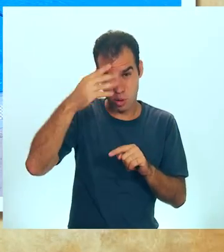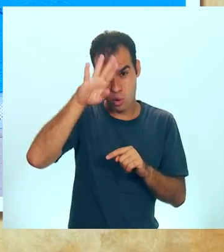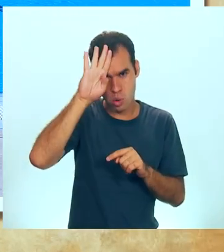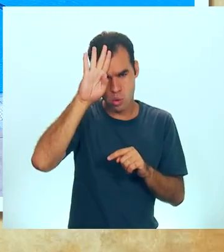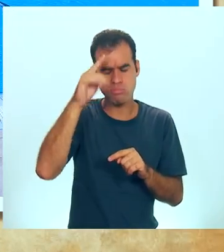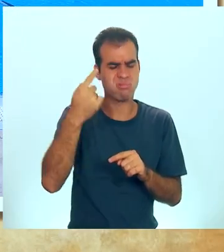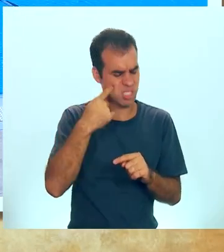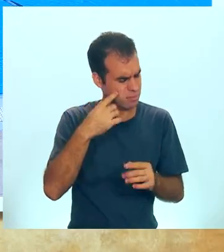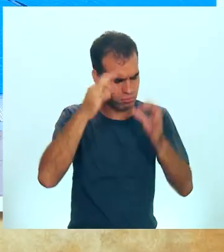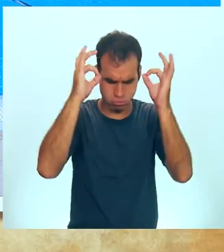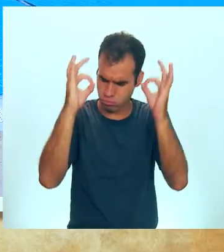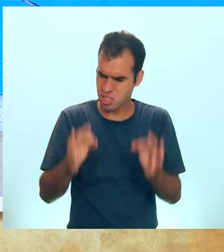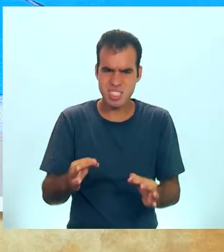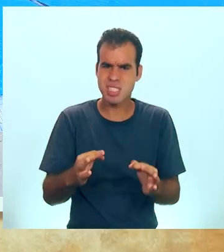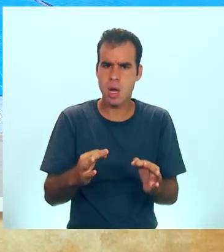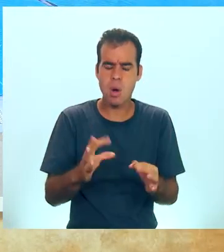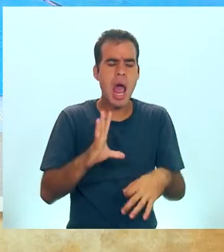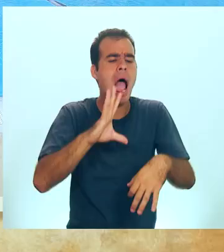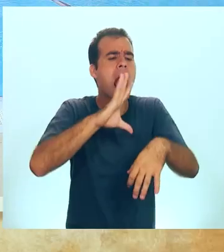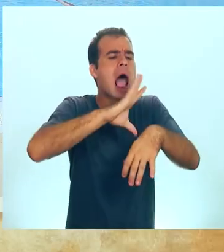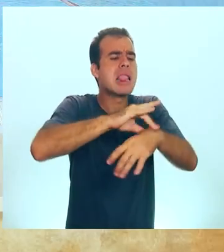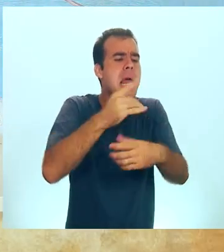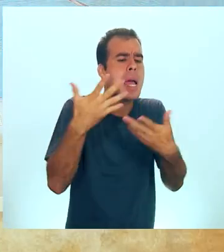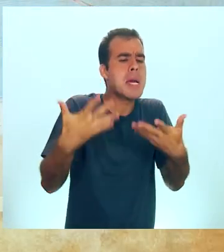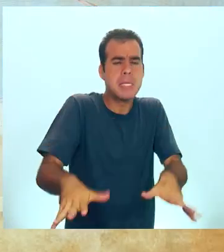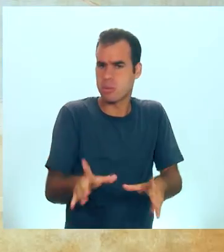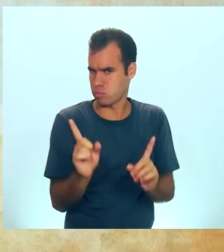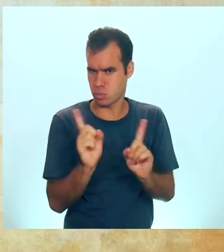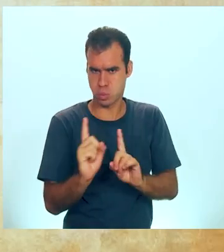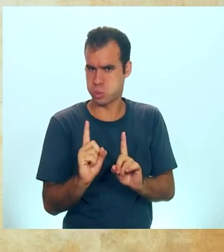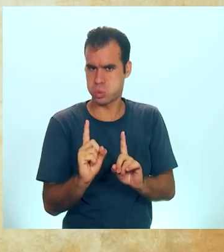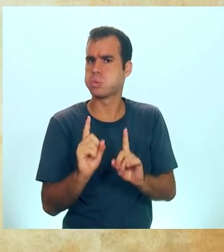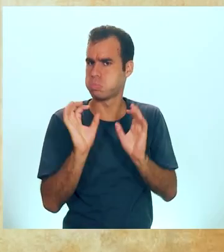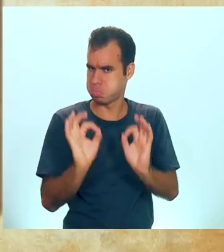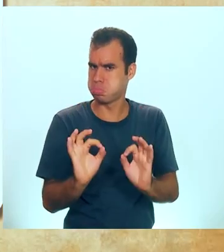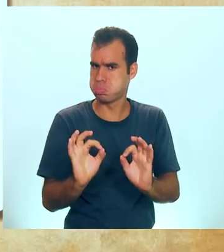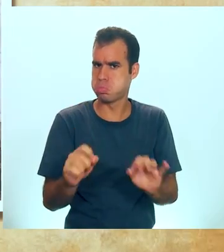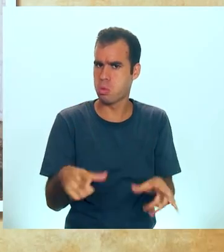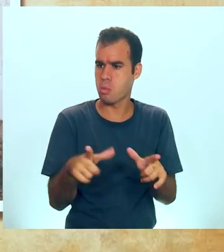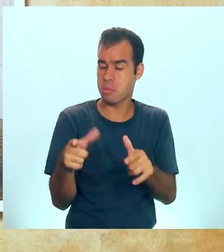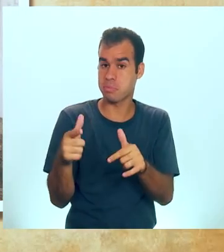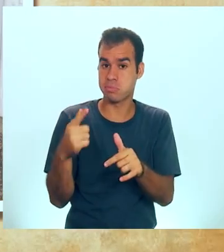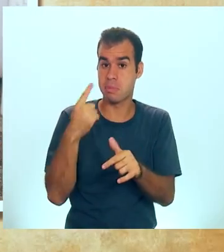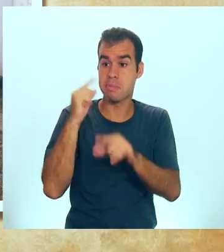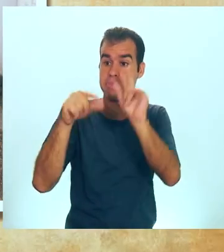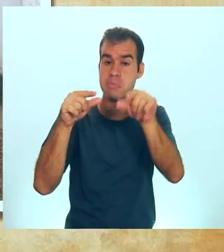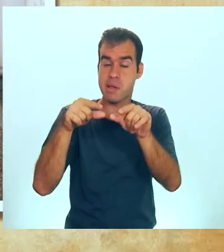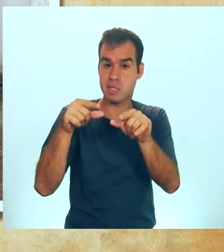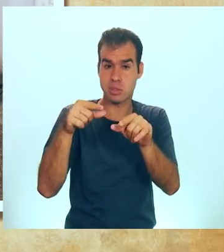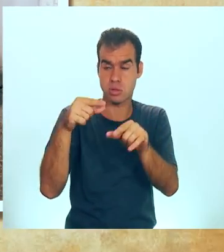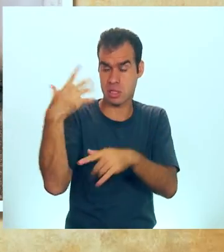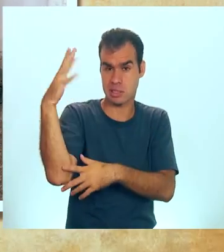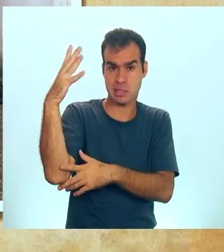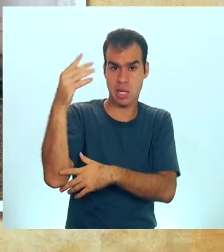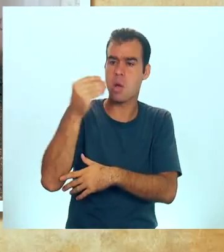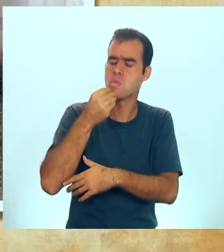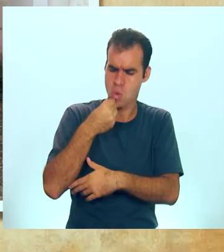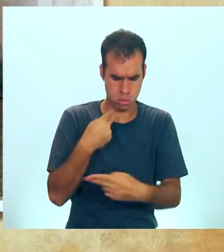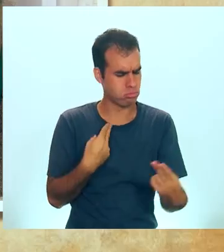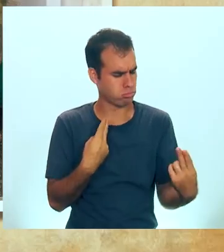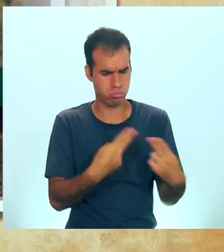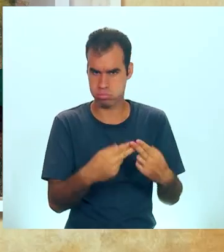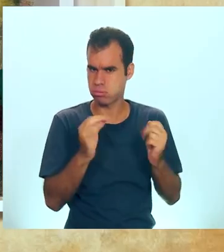respira seguridad, que es lo que se busca en nuestro destino, y los clientes a nivel internacional pueden confiar en el turismo